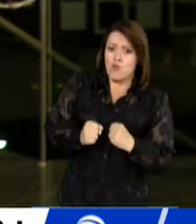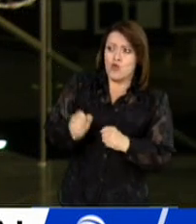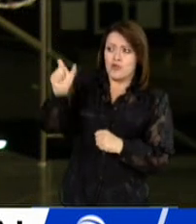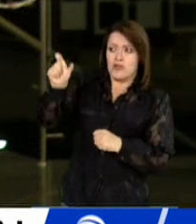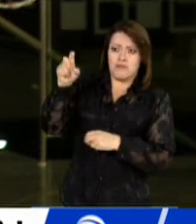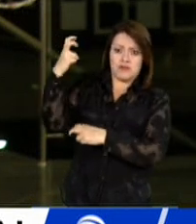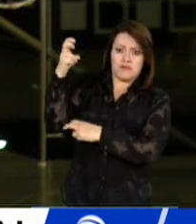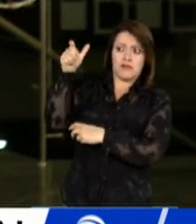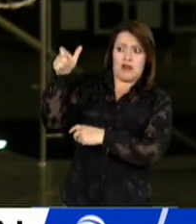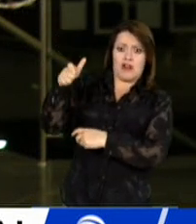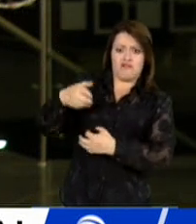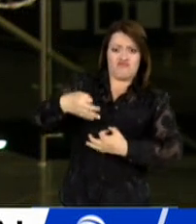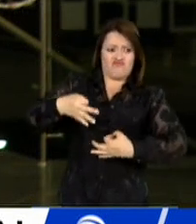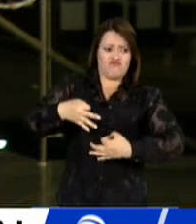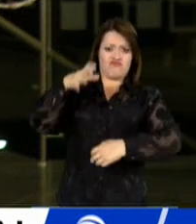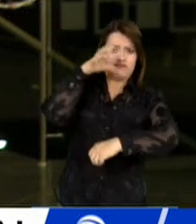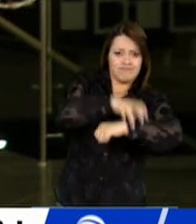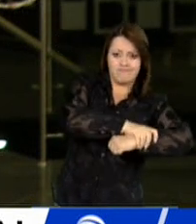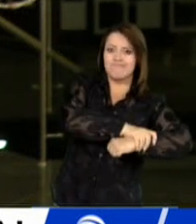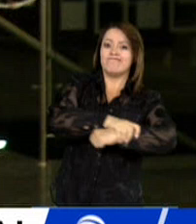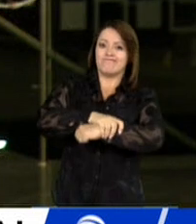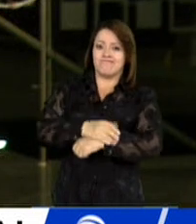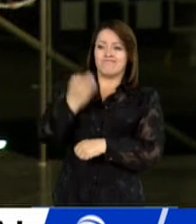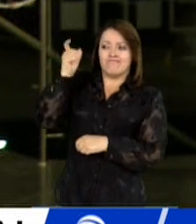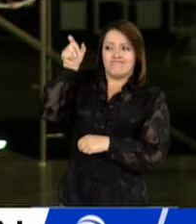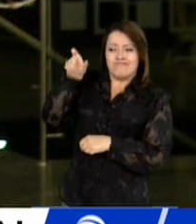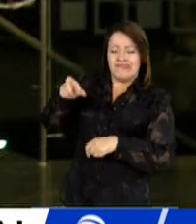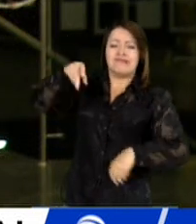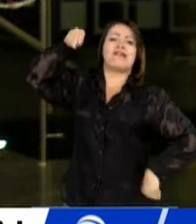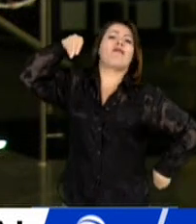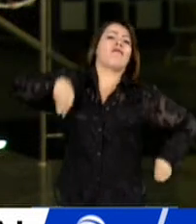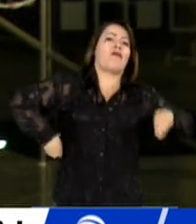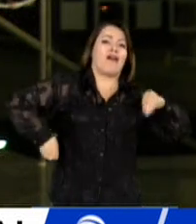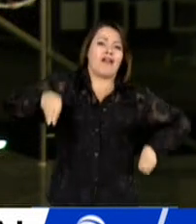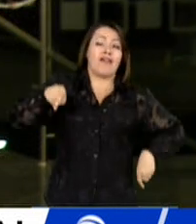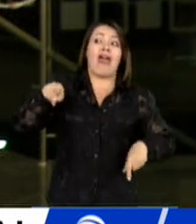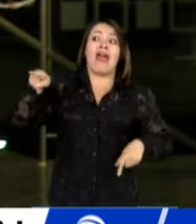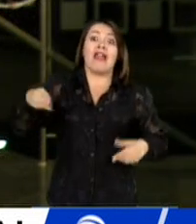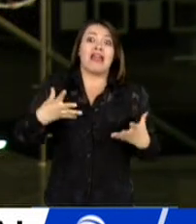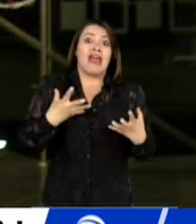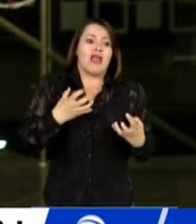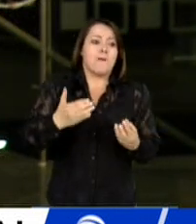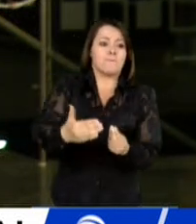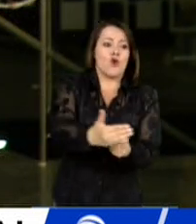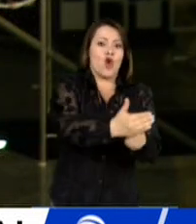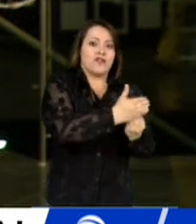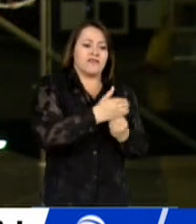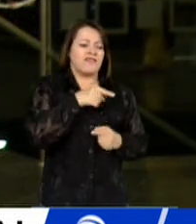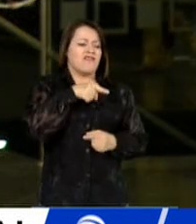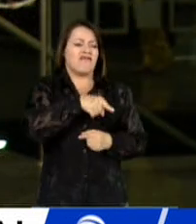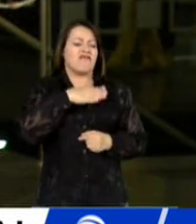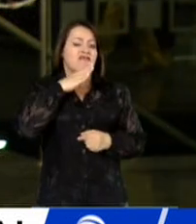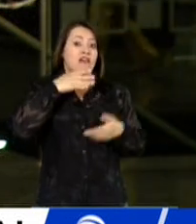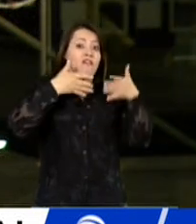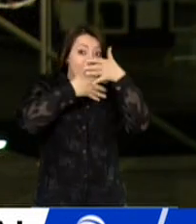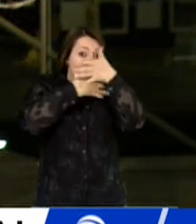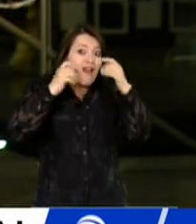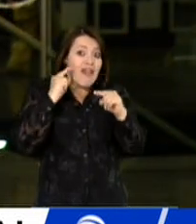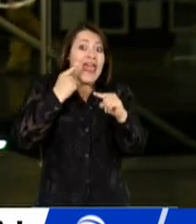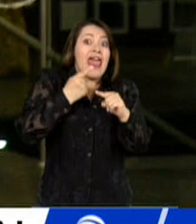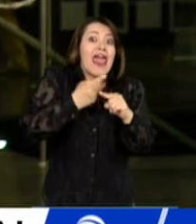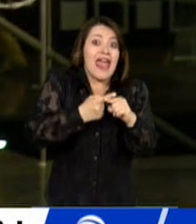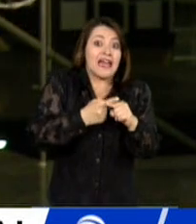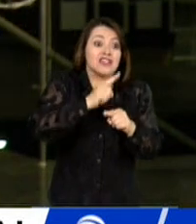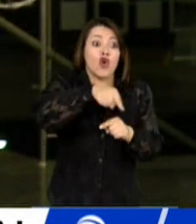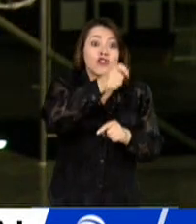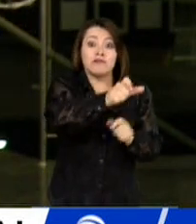la Fiscalía General de la Nación, la transacción ilegal buscaba favorecer a Jesús Santrich y se realizó en un baño. Pero más detalles